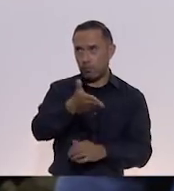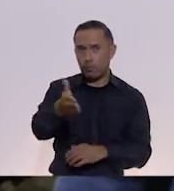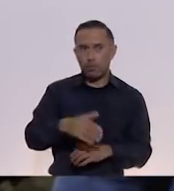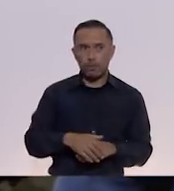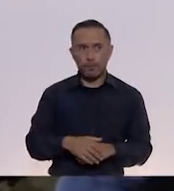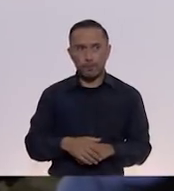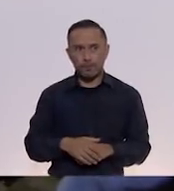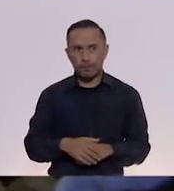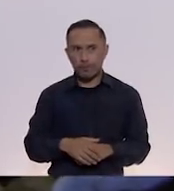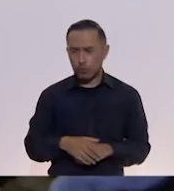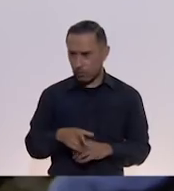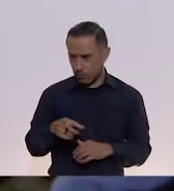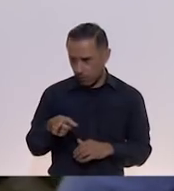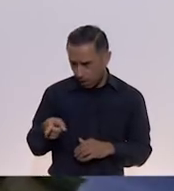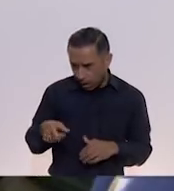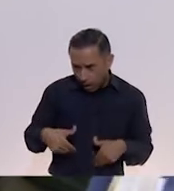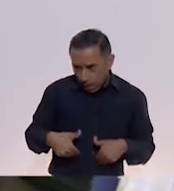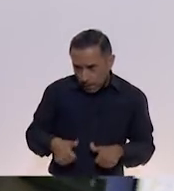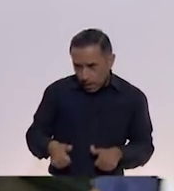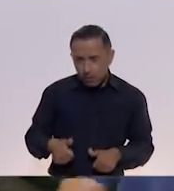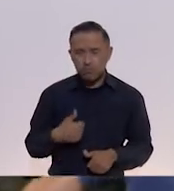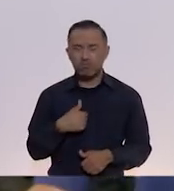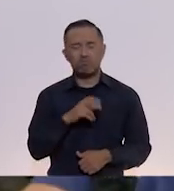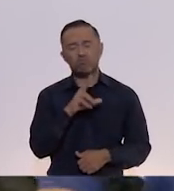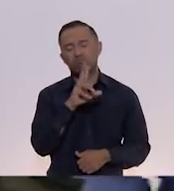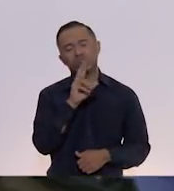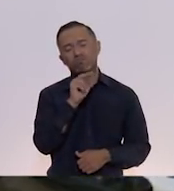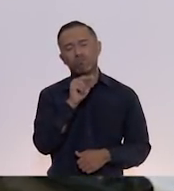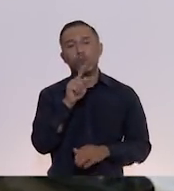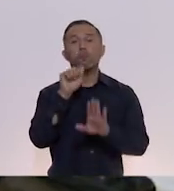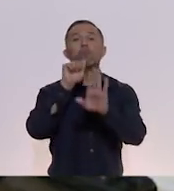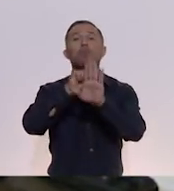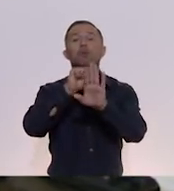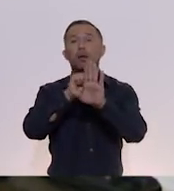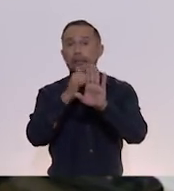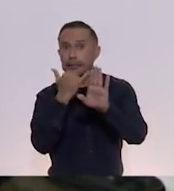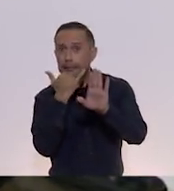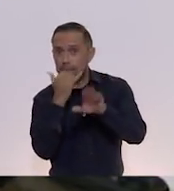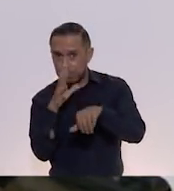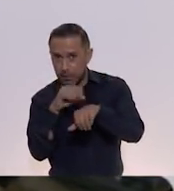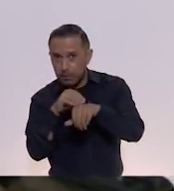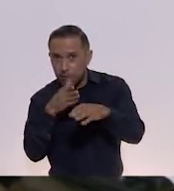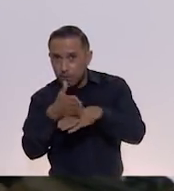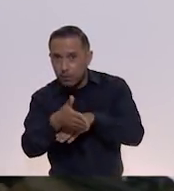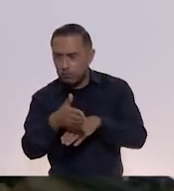¿Tienes hambre? No. ¿Se puede? Pase, doctor.